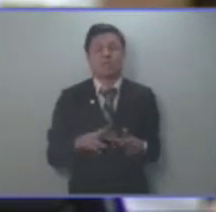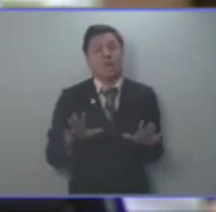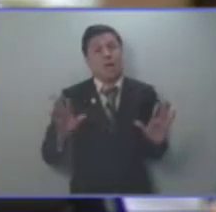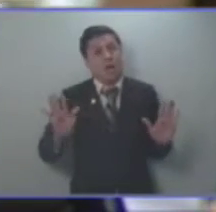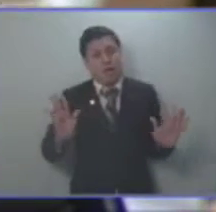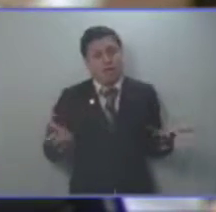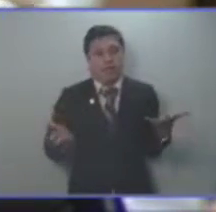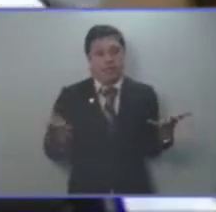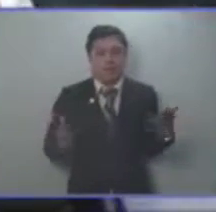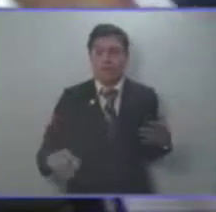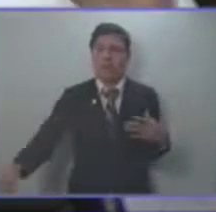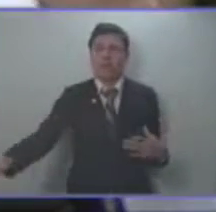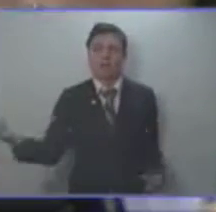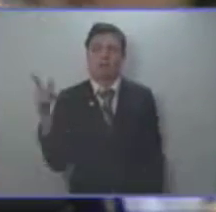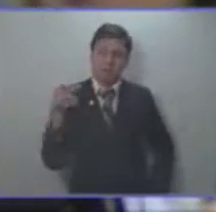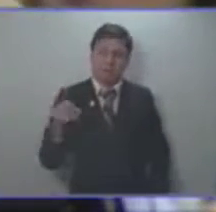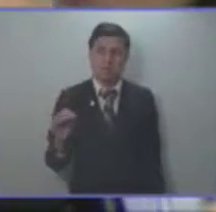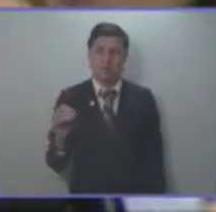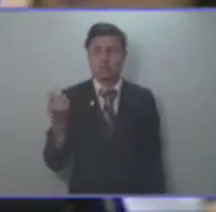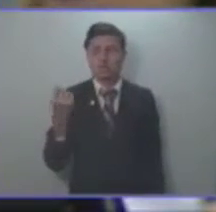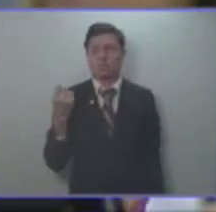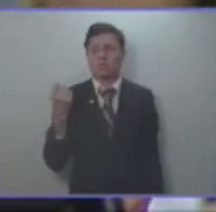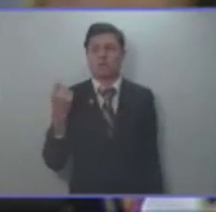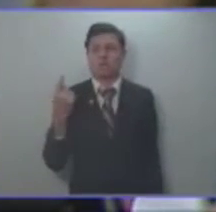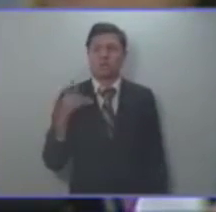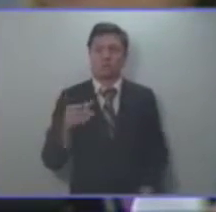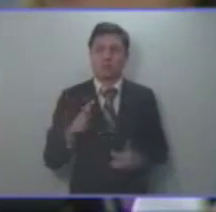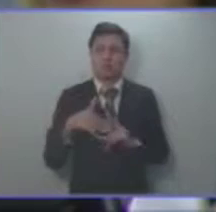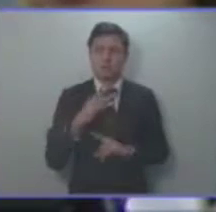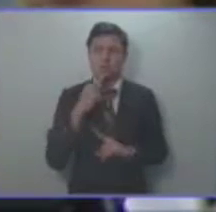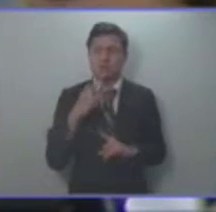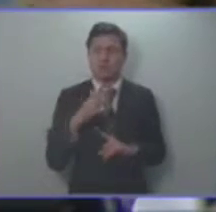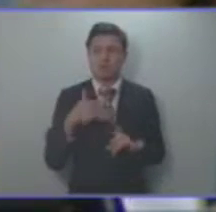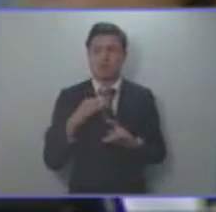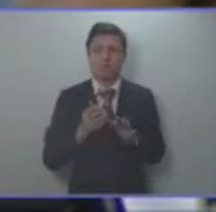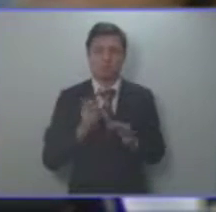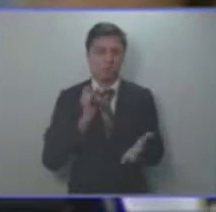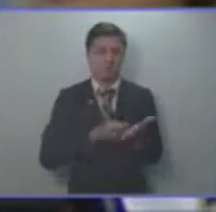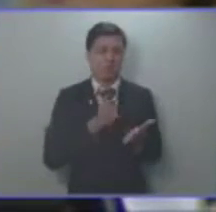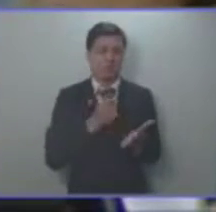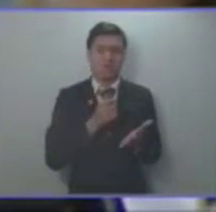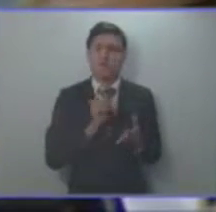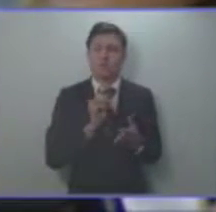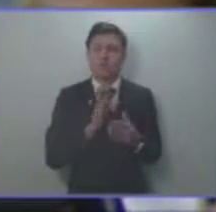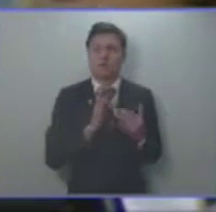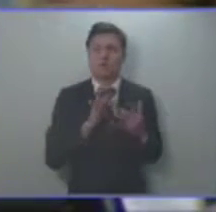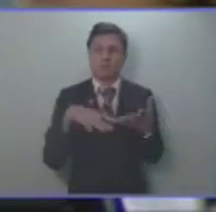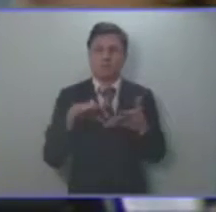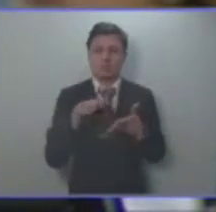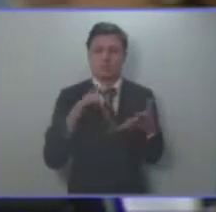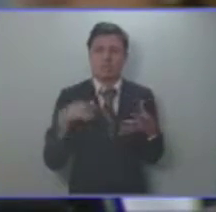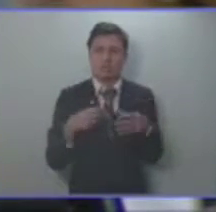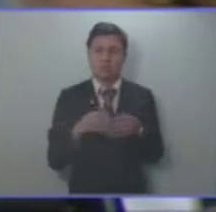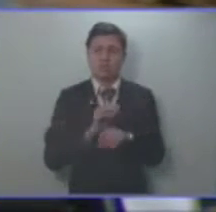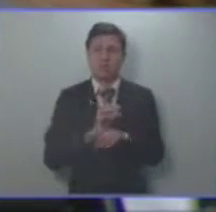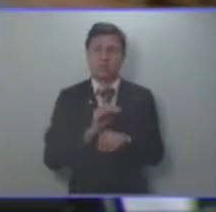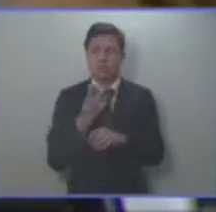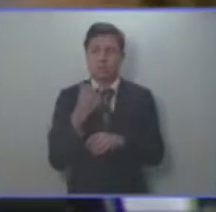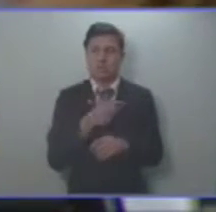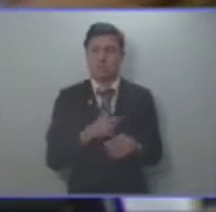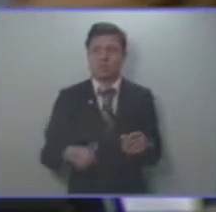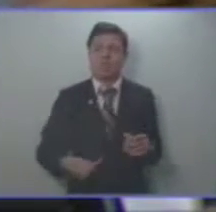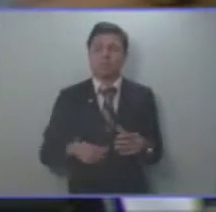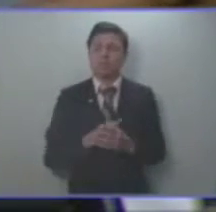que en una interpretación en un caso real se pueda producir confusión yo le subieron presidente